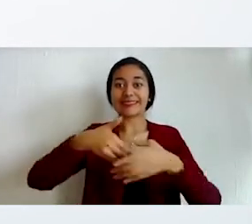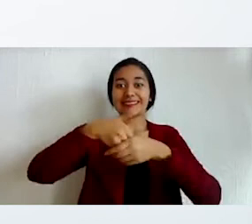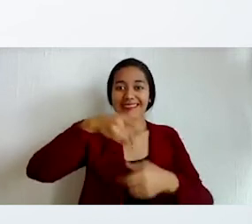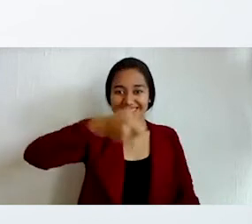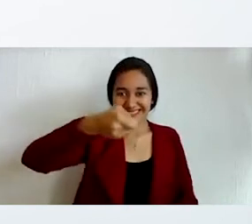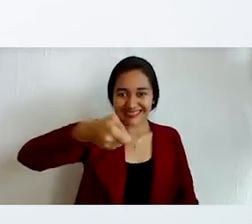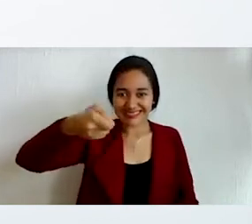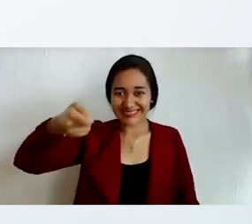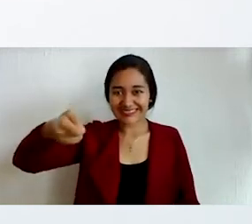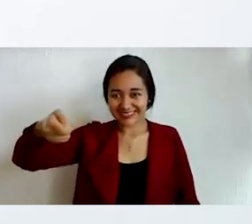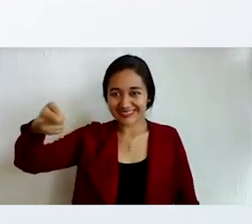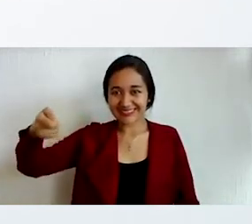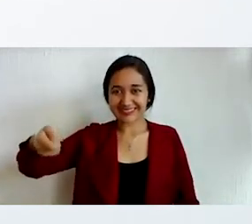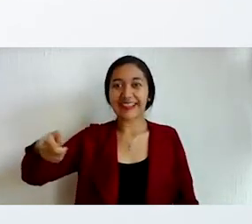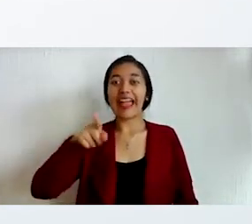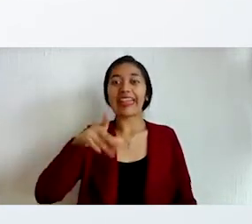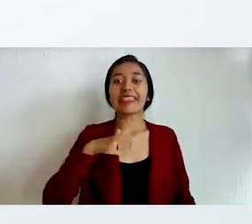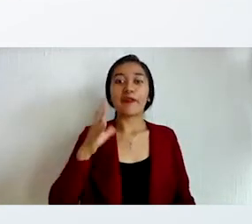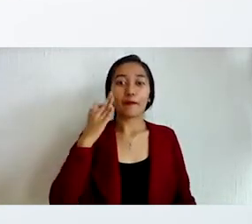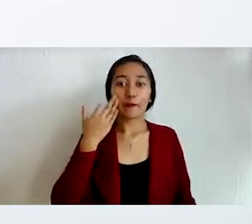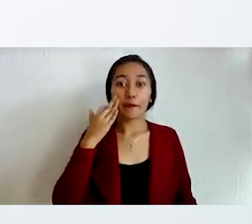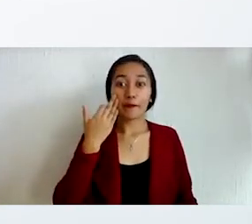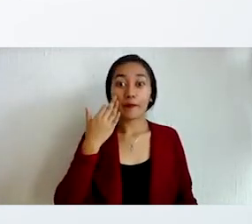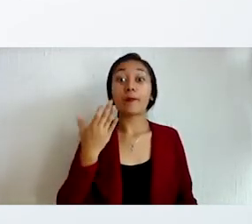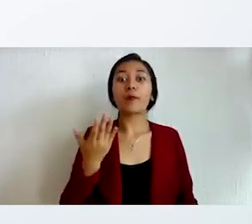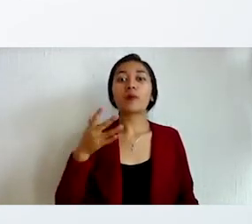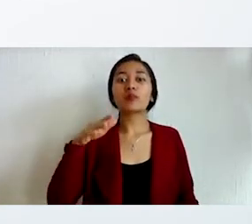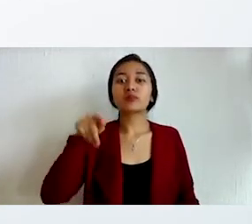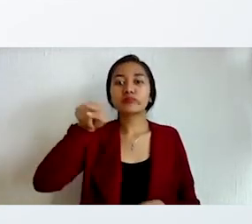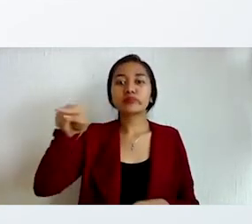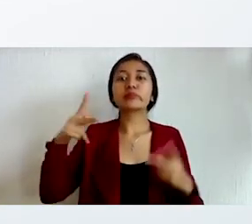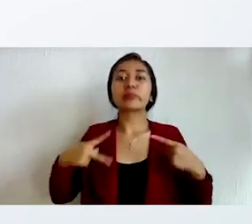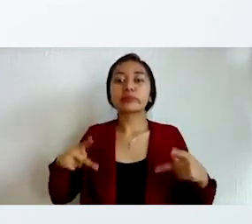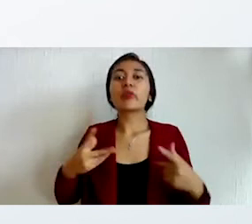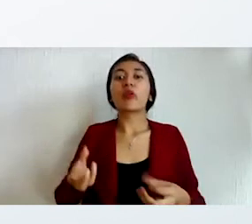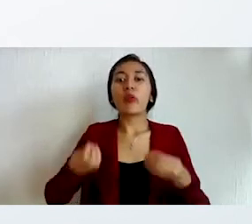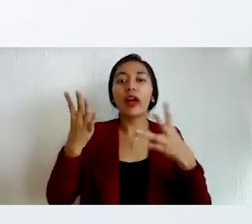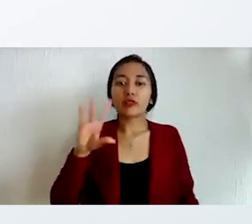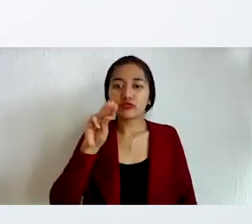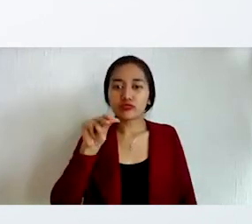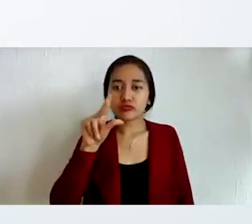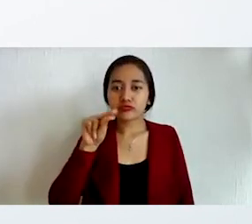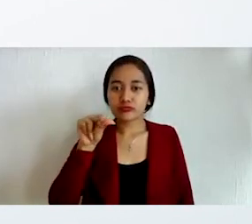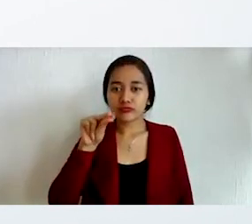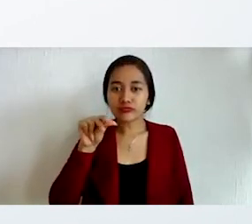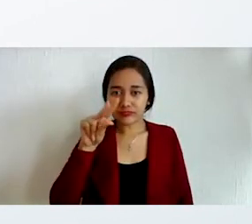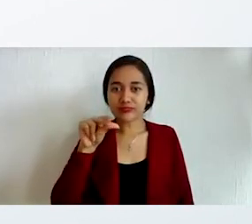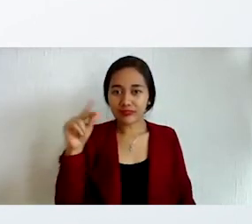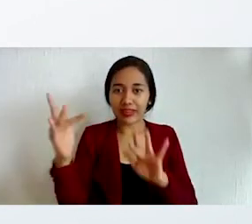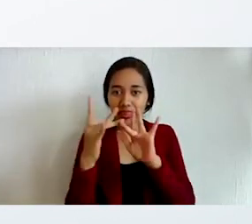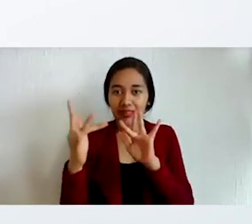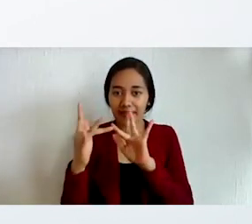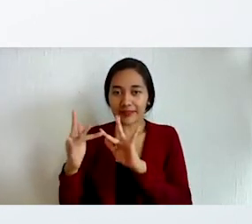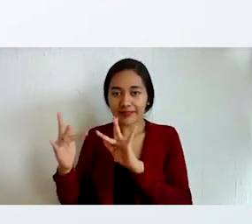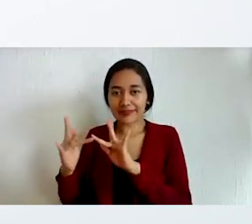por internet. Tenemos más de 80 personas conectadas en este momento y te voy